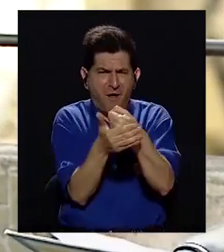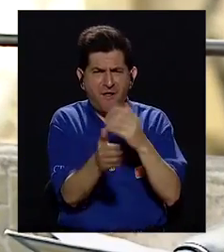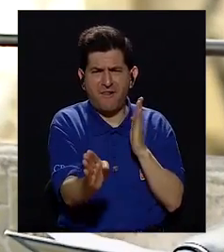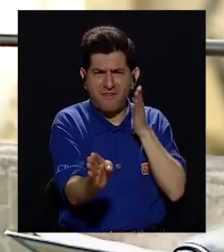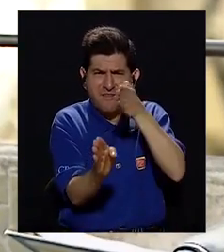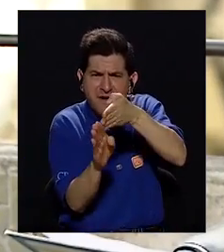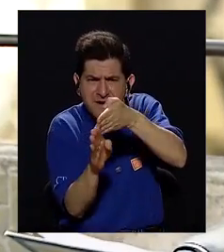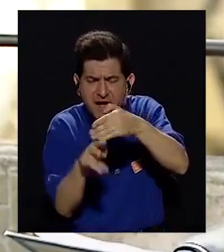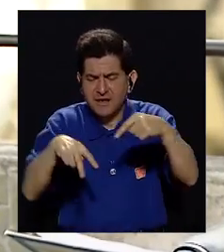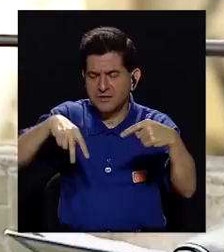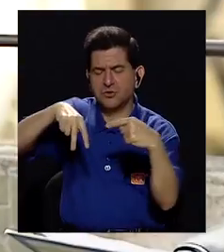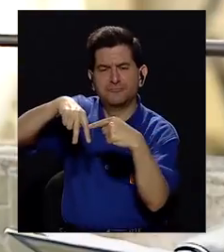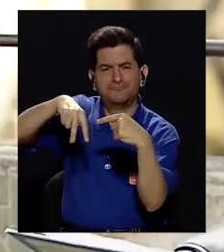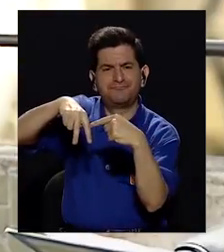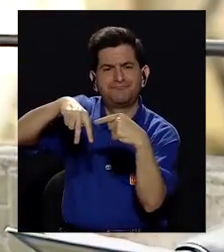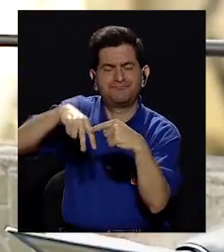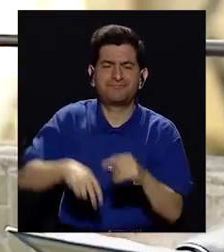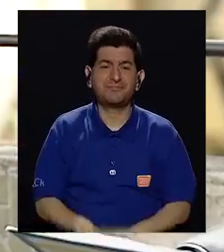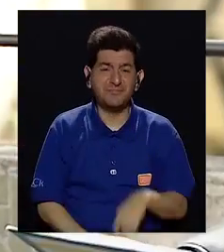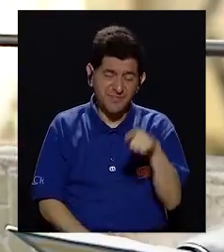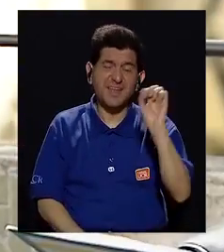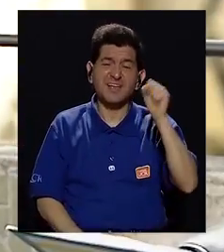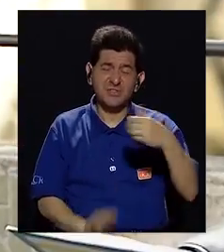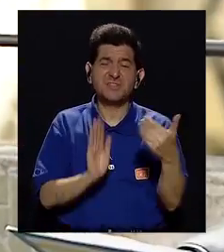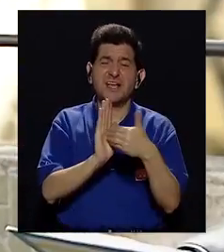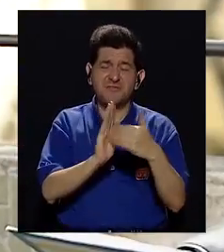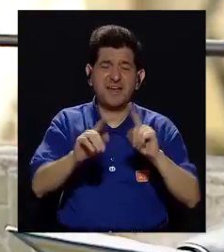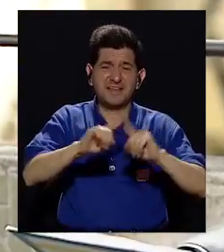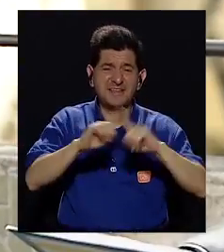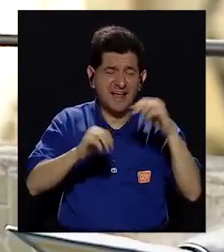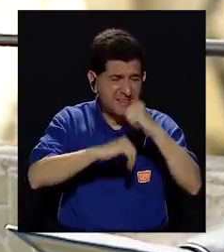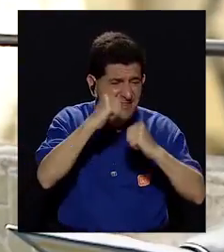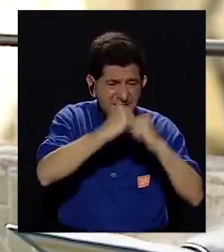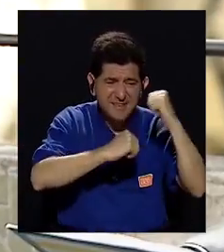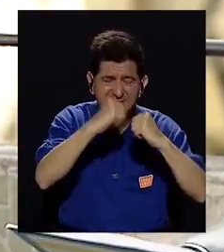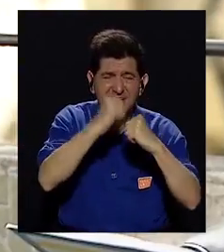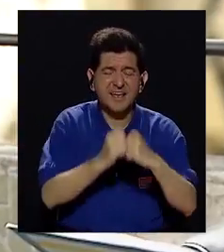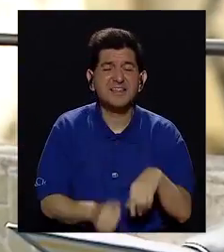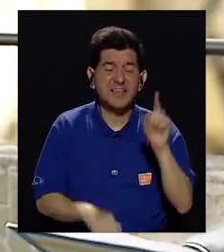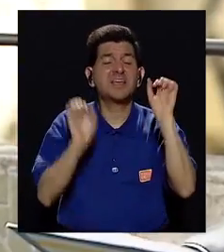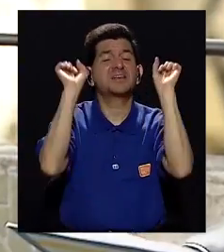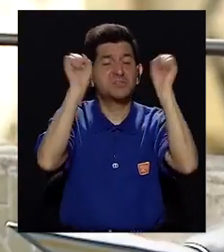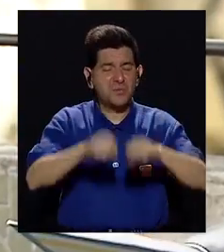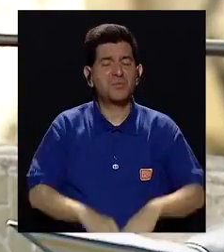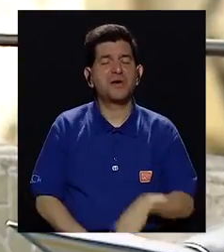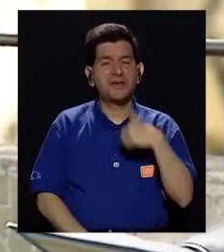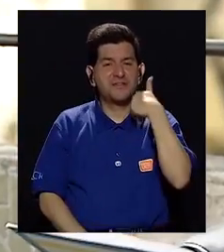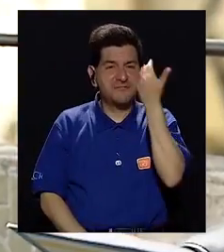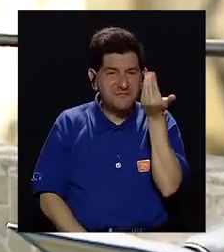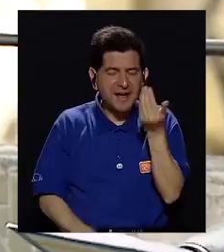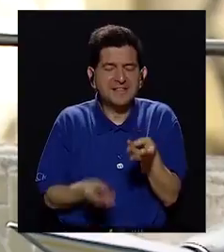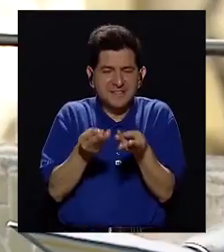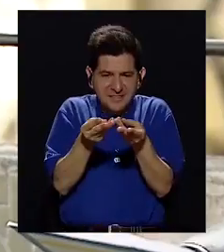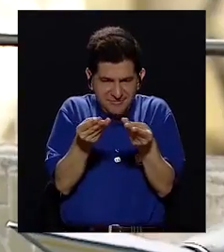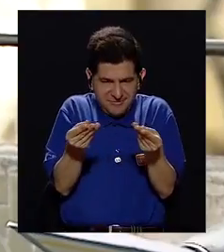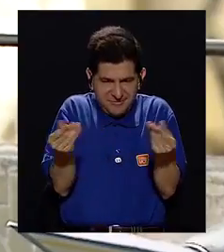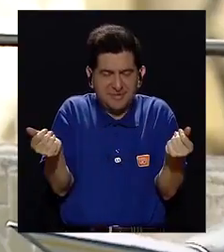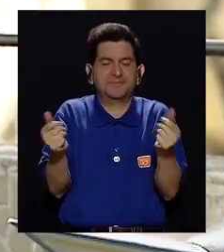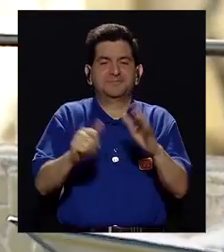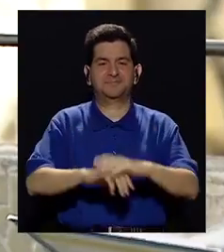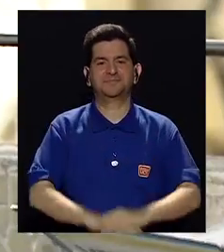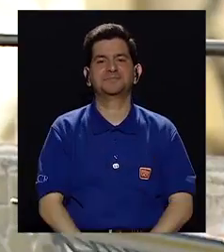golpes directos en la rodilla o se tuercen y eso sí va dañando las diferentes estructuras y eso sí predispone un poco más al avance del